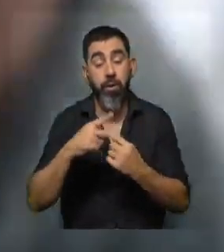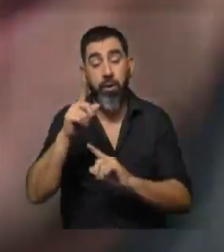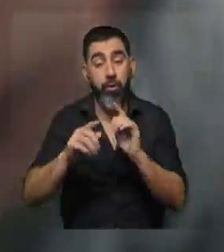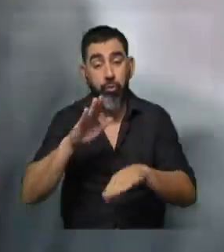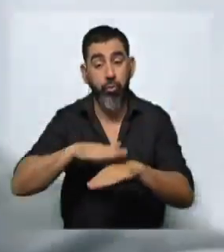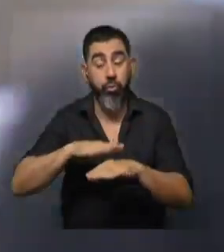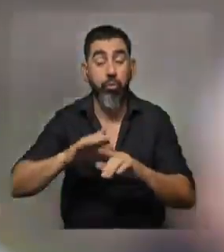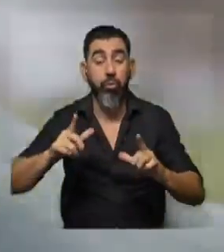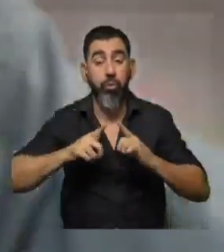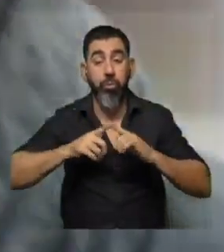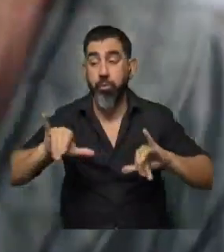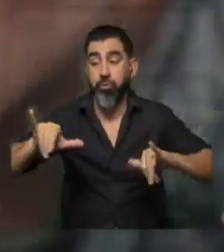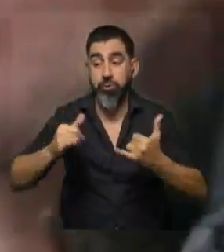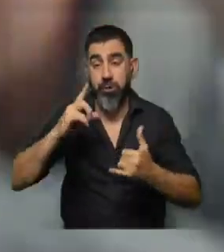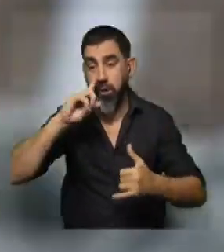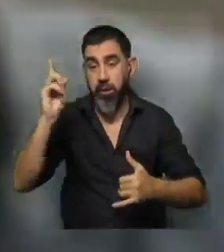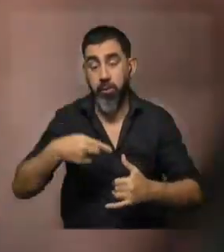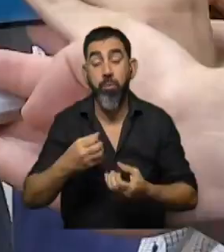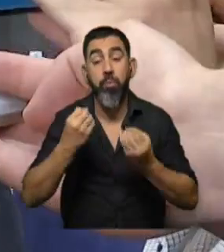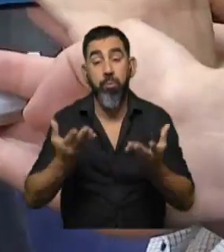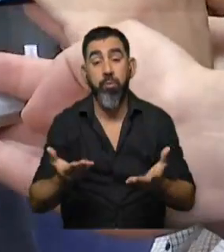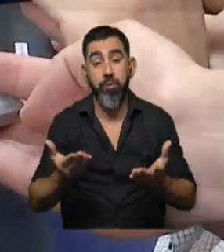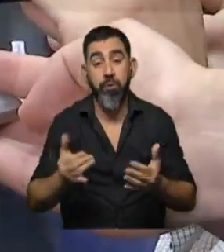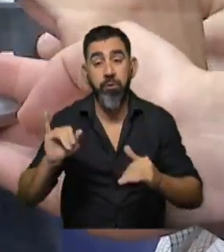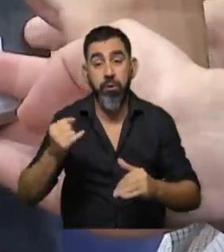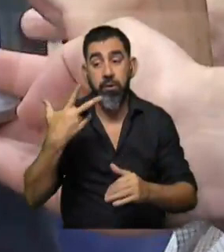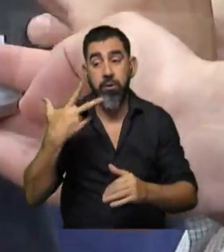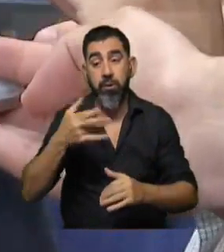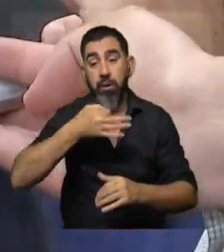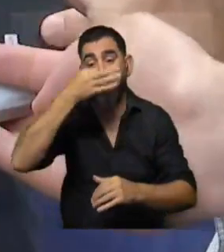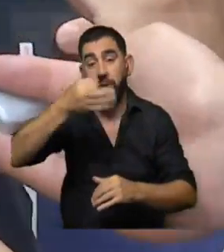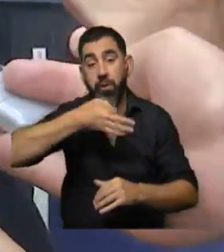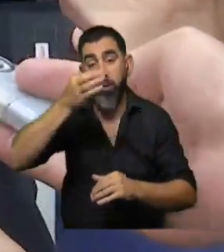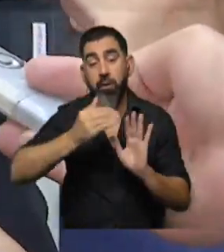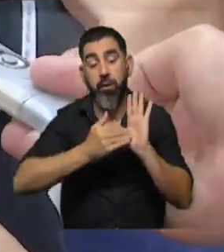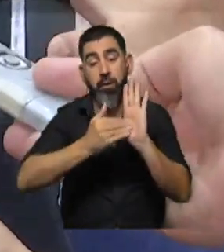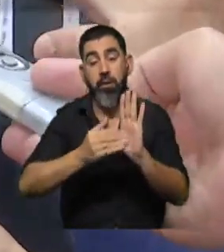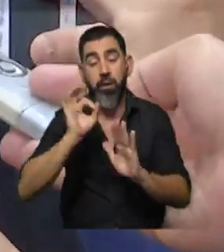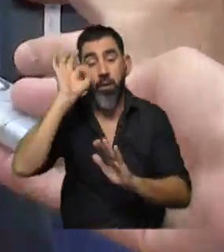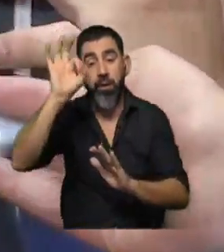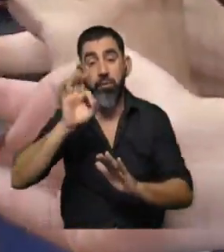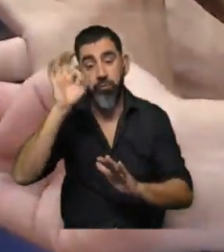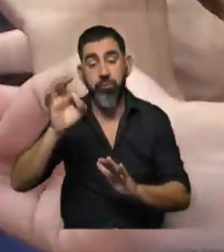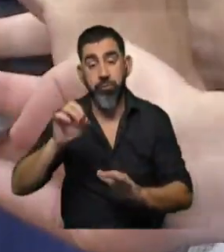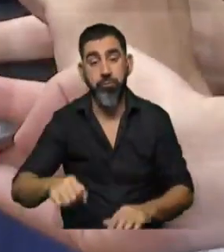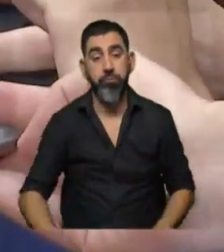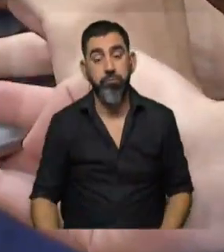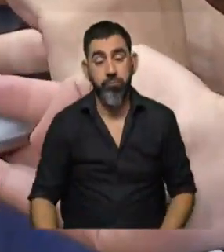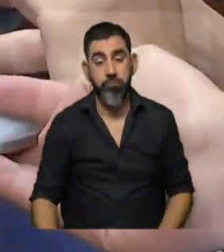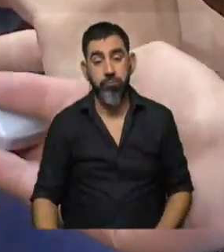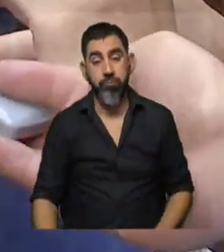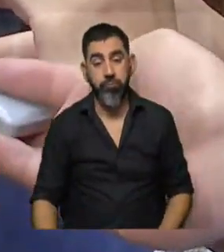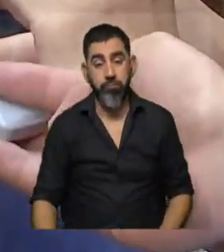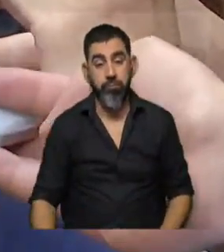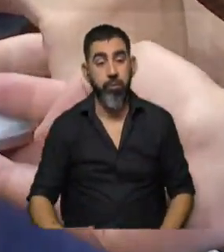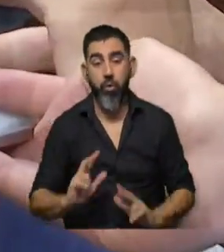momento espero que sea la mayor brevedad posible porque ya van tres declaraciones juradas que presenta el senador donde este no